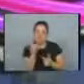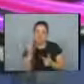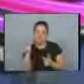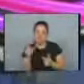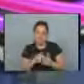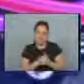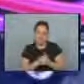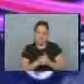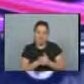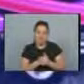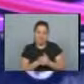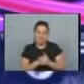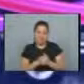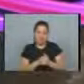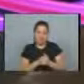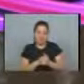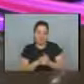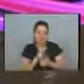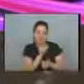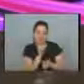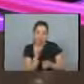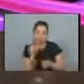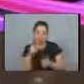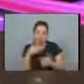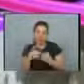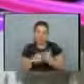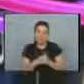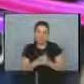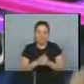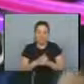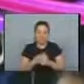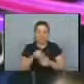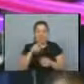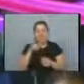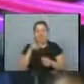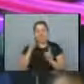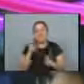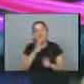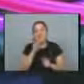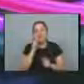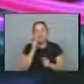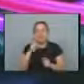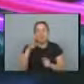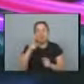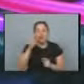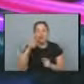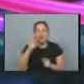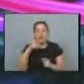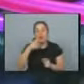dice Rosa Meltroso. Rosa Meltroso. Saludos a Rosa Melano. Que mandó Débora